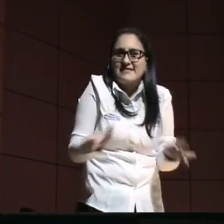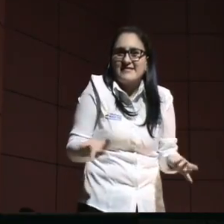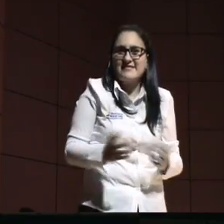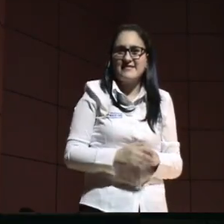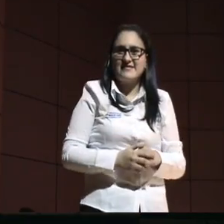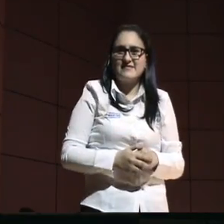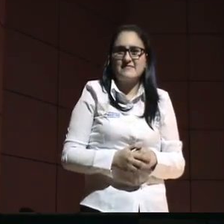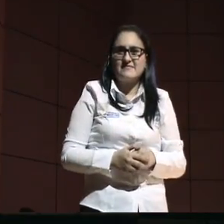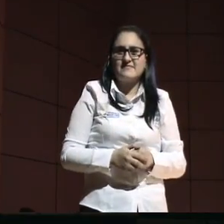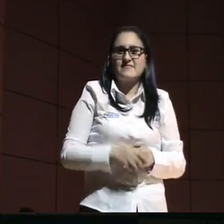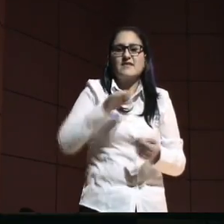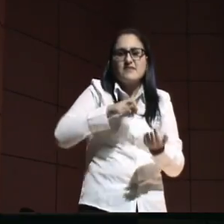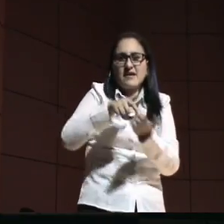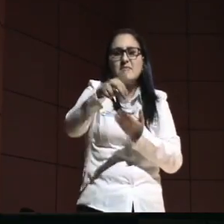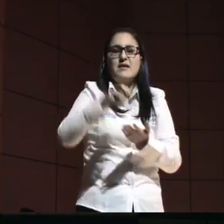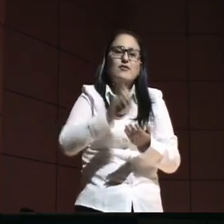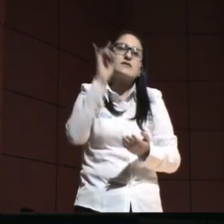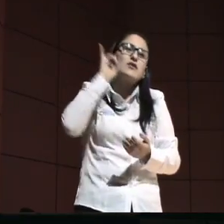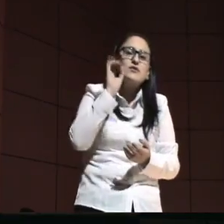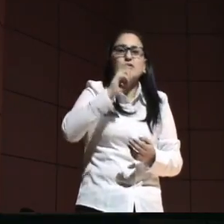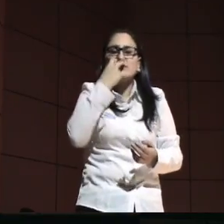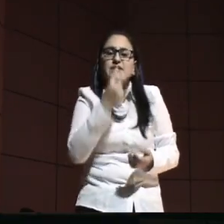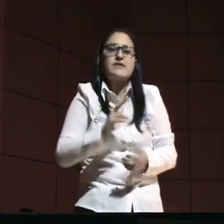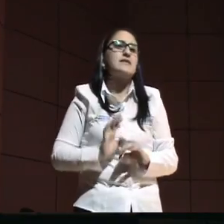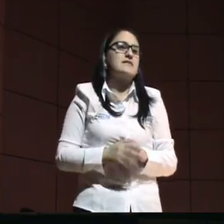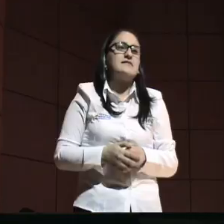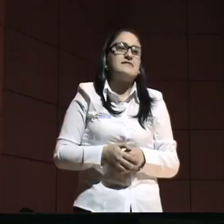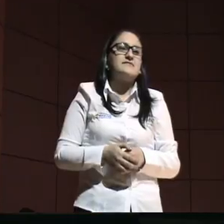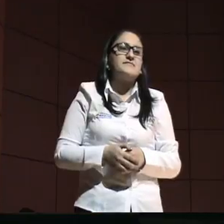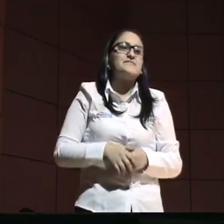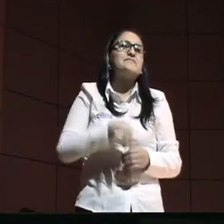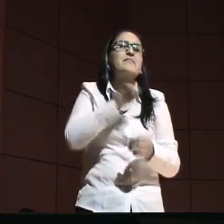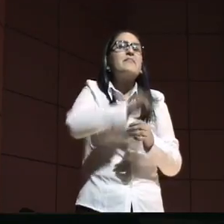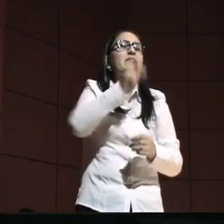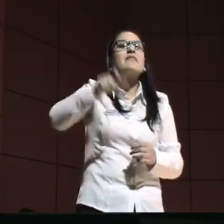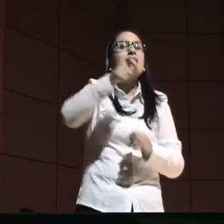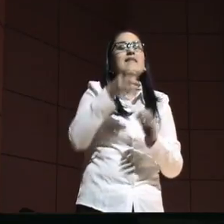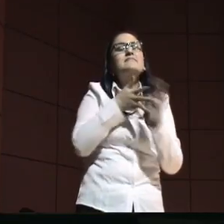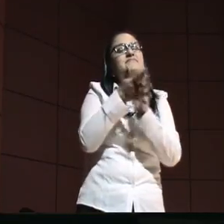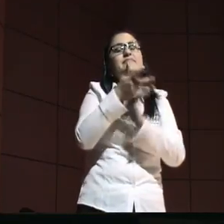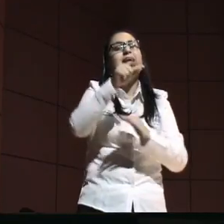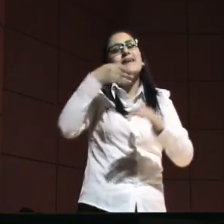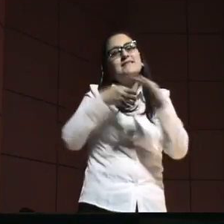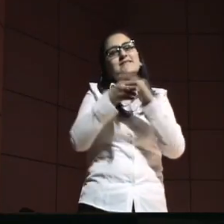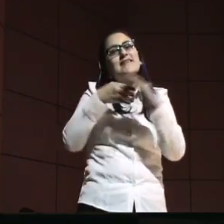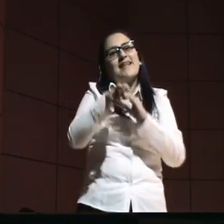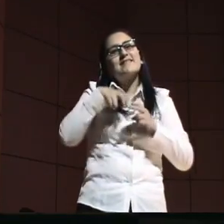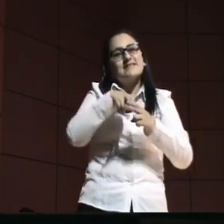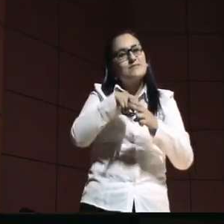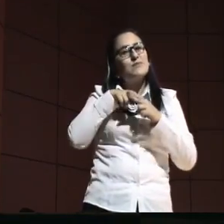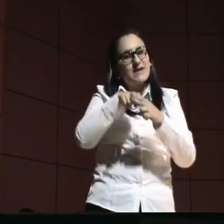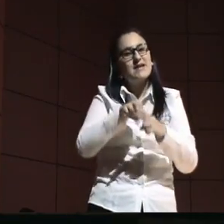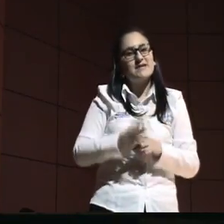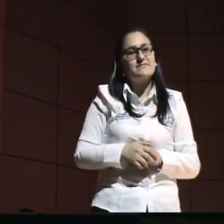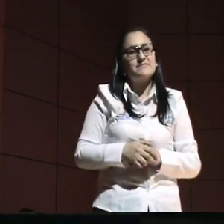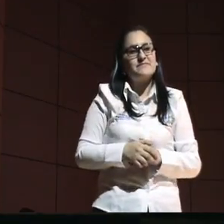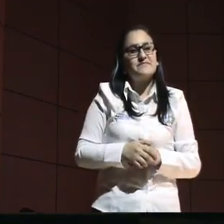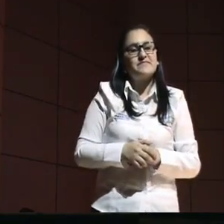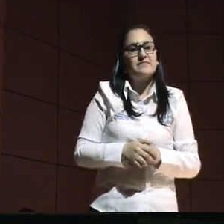de los que caminan, de los que oyen o de los que ven. Ahorita hablaban de la accesibilidad al transporte